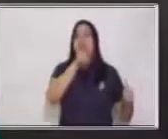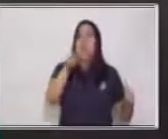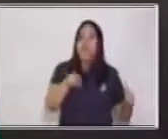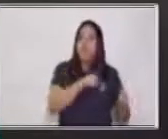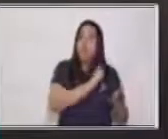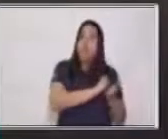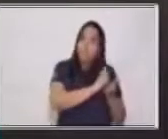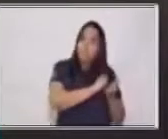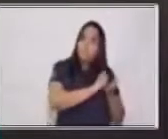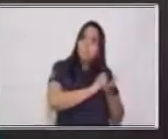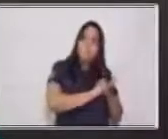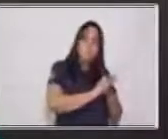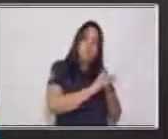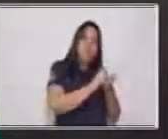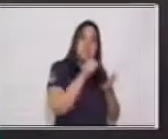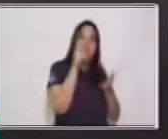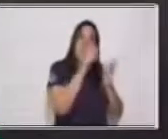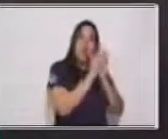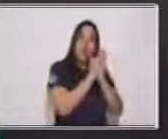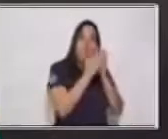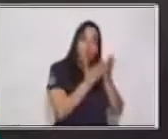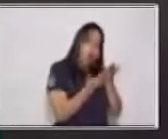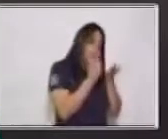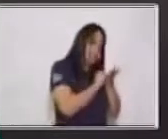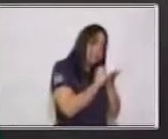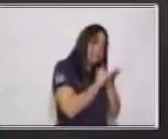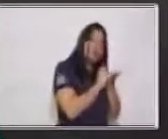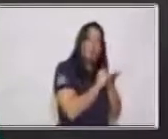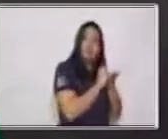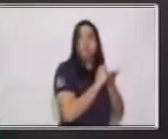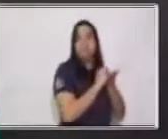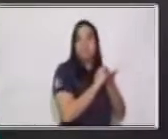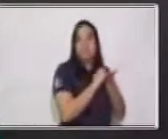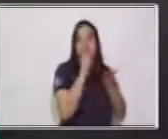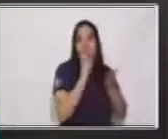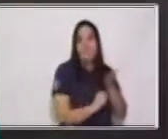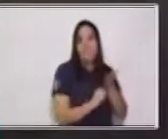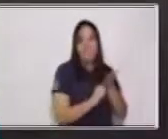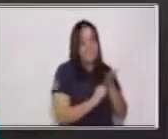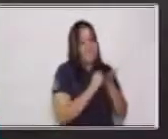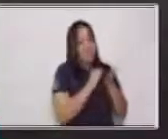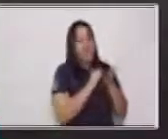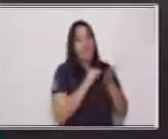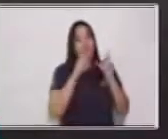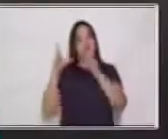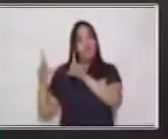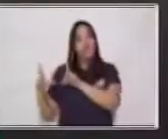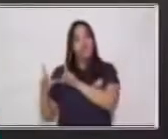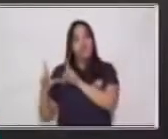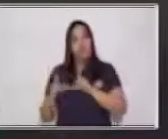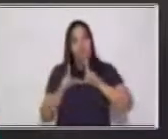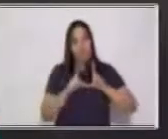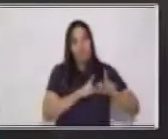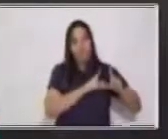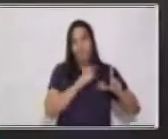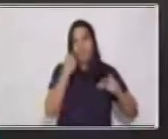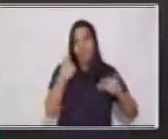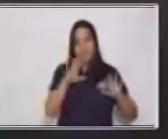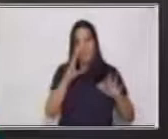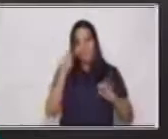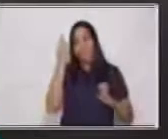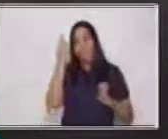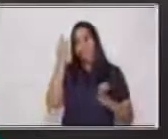escribir donde están las oraciones negativas. Bueno, se las coloco